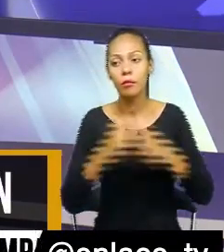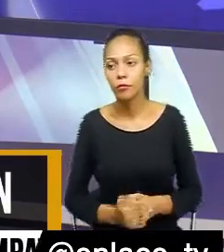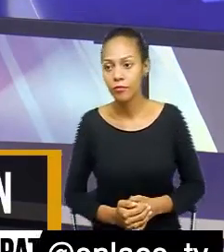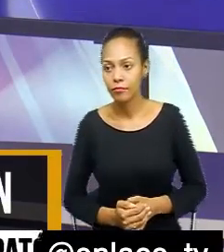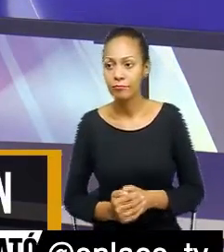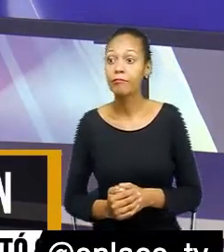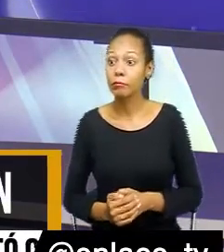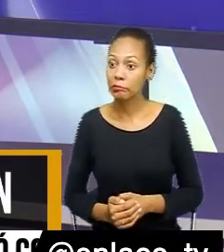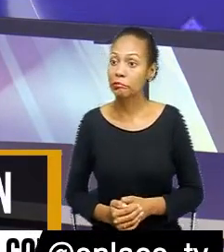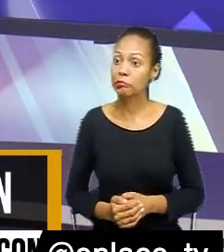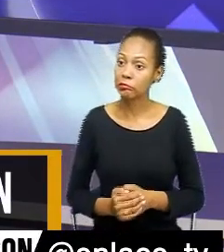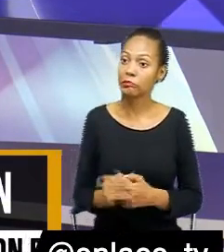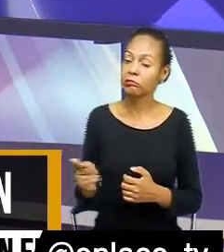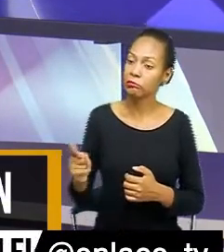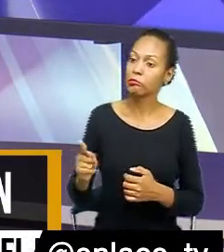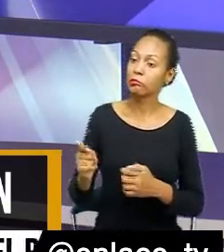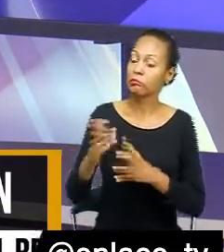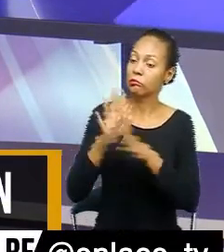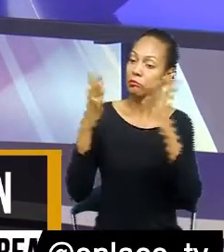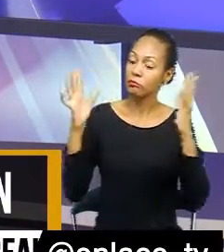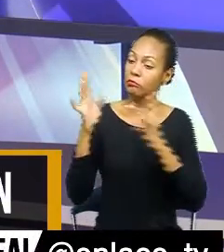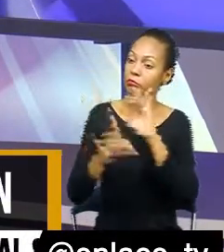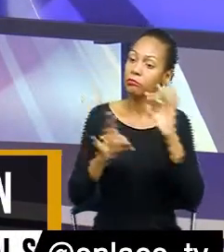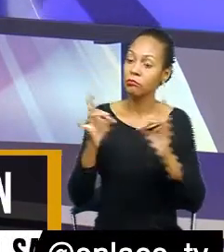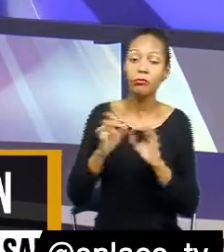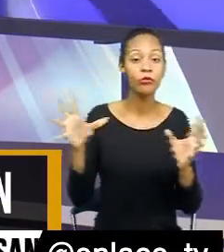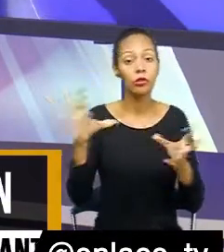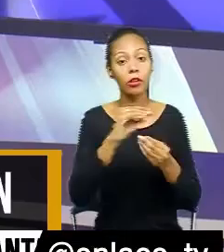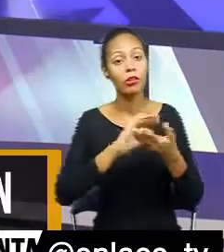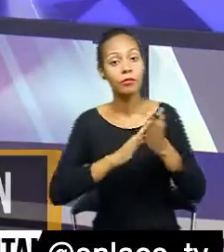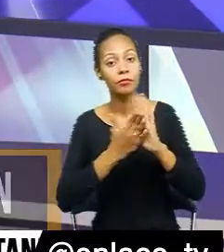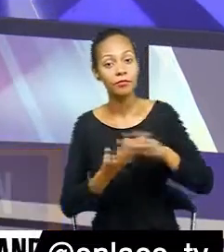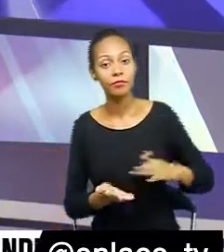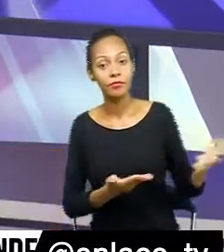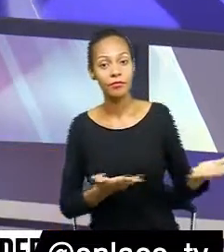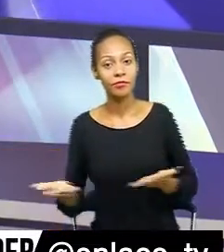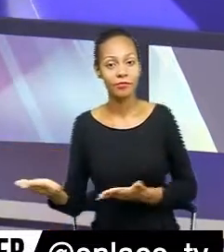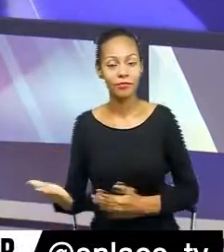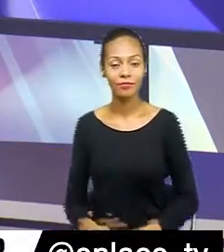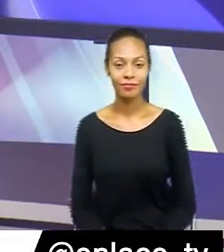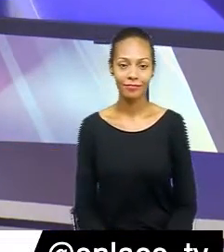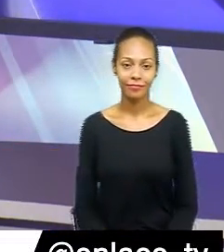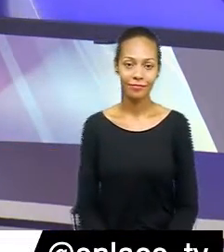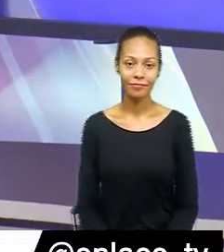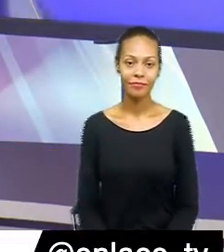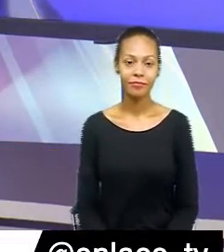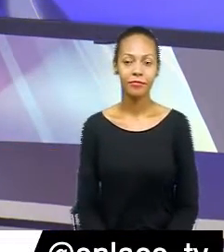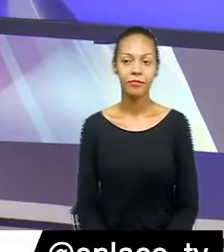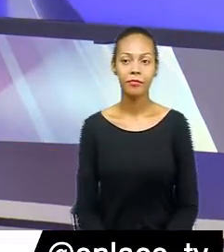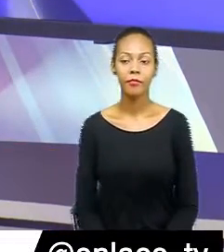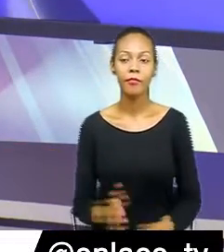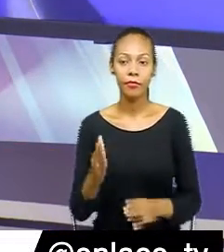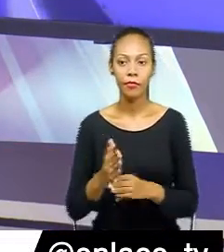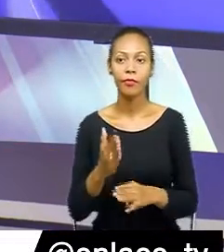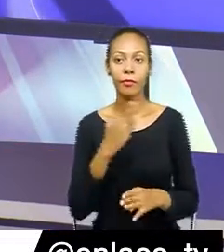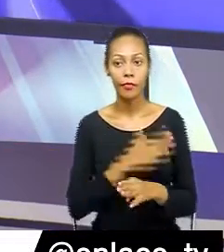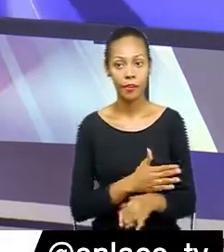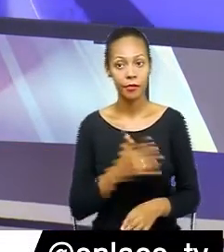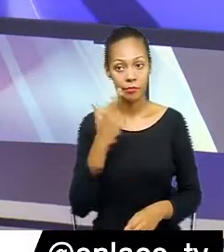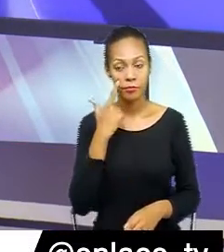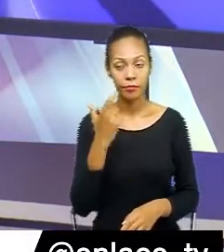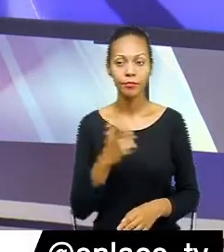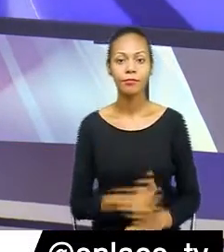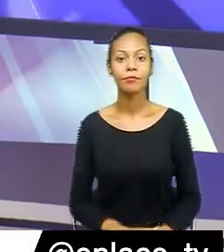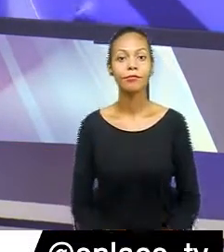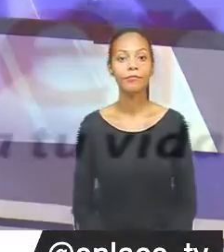desde el barrio San Martín para toda la comunidad. Sí, señor. Así será entonces, y antes de despedirnos, yo tengo para ustedes información especial. Como